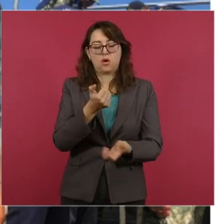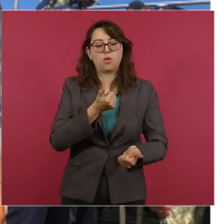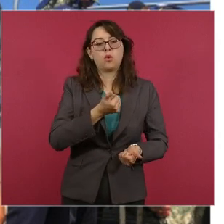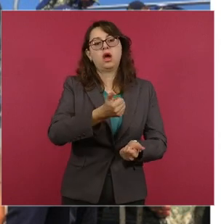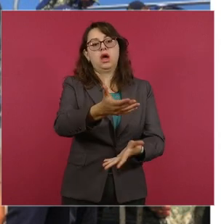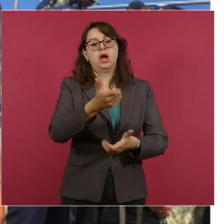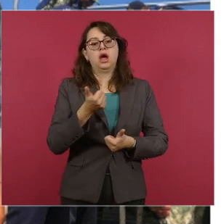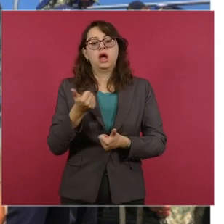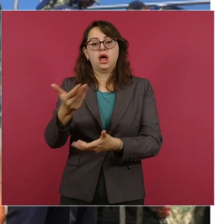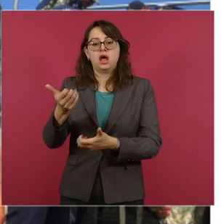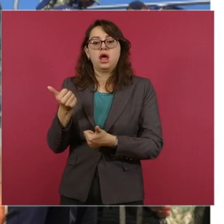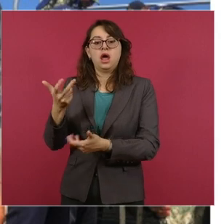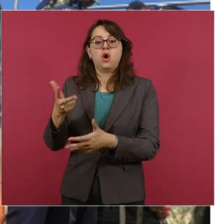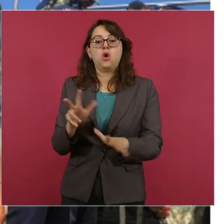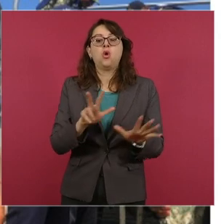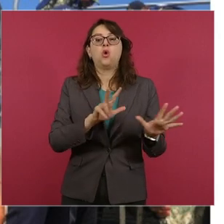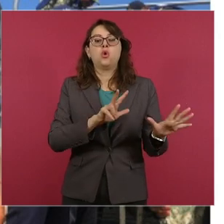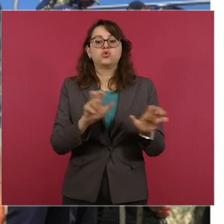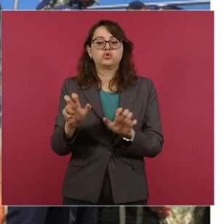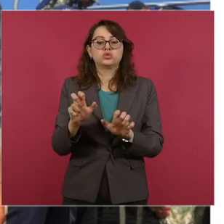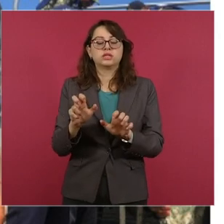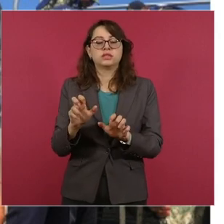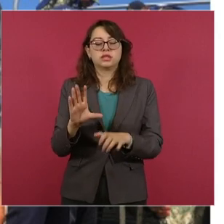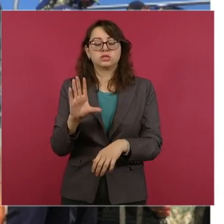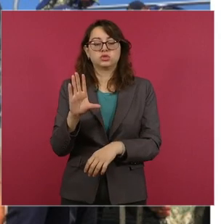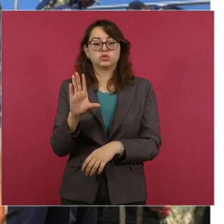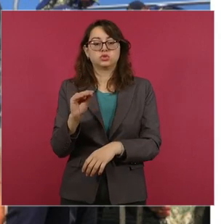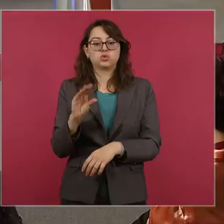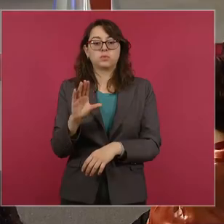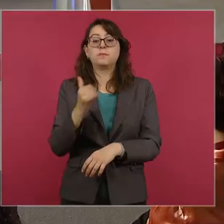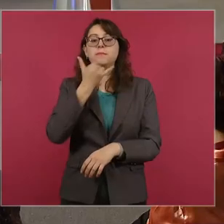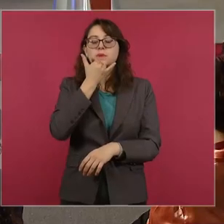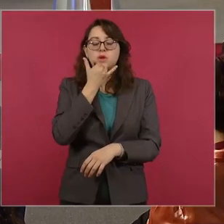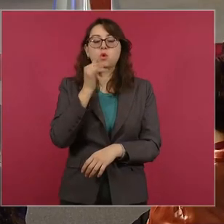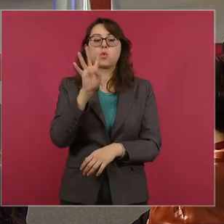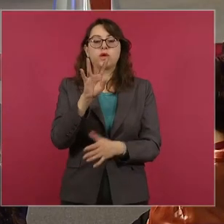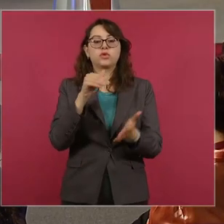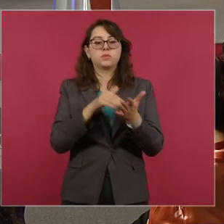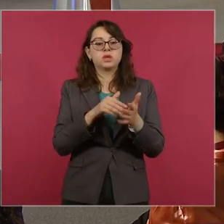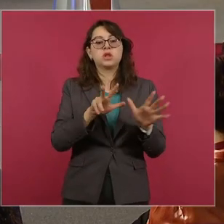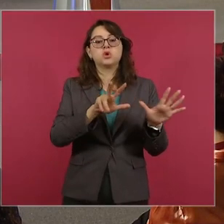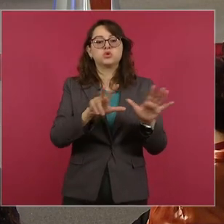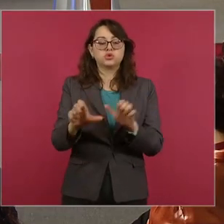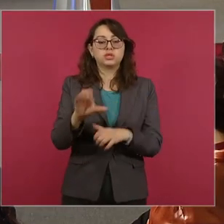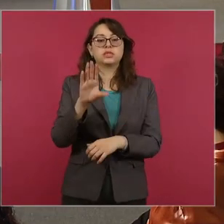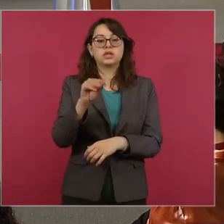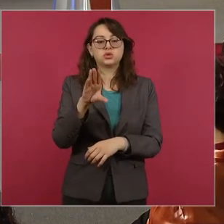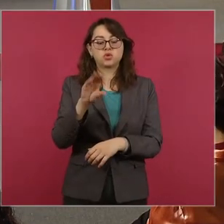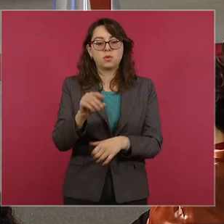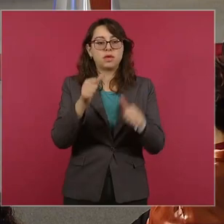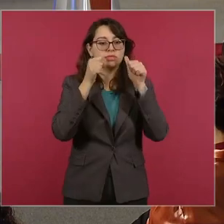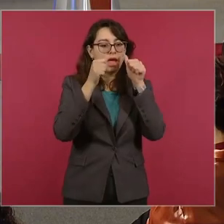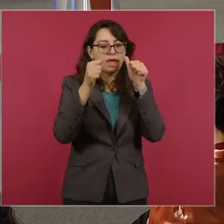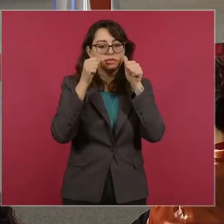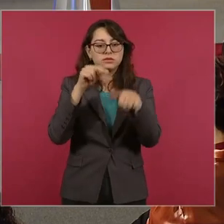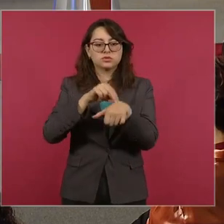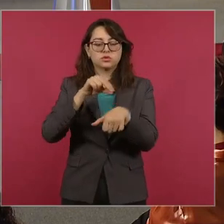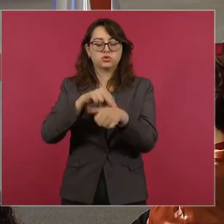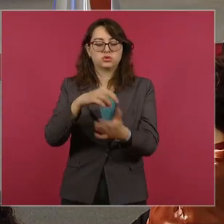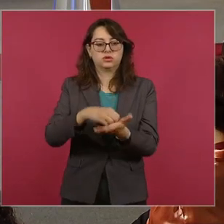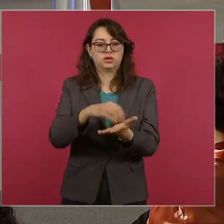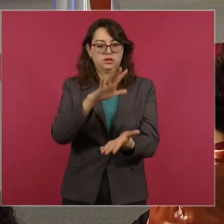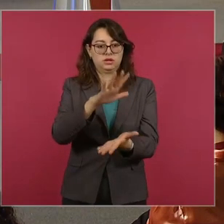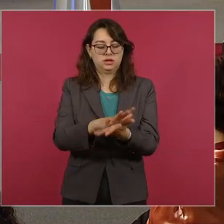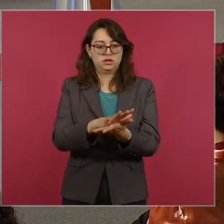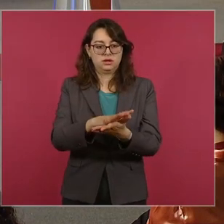y 890, perdón, 4.890 atenciones médicas a